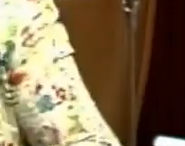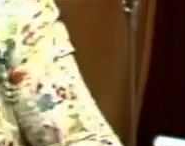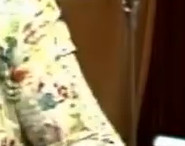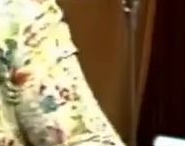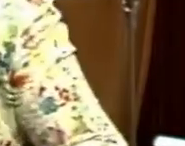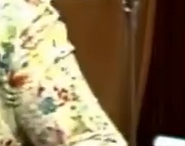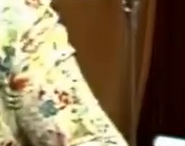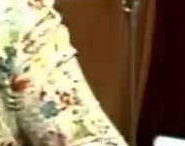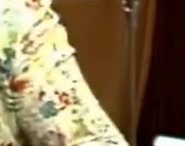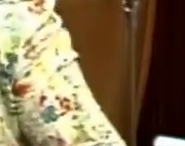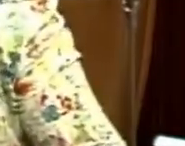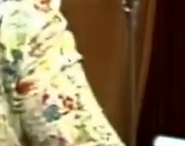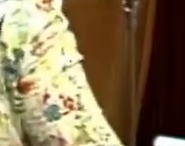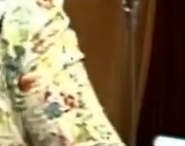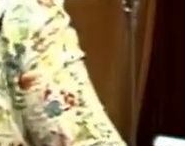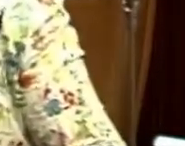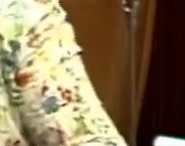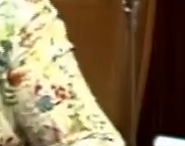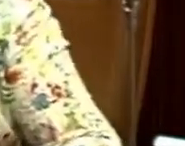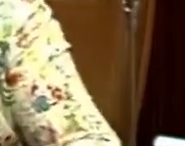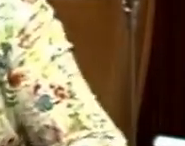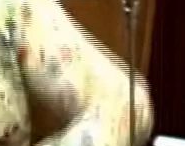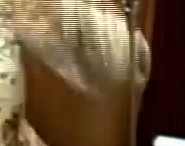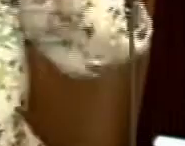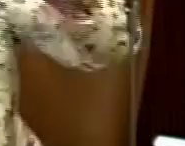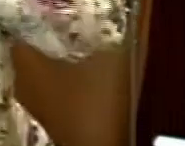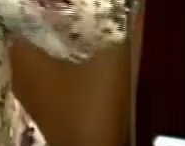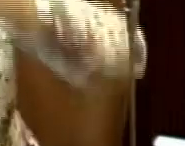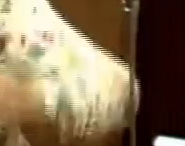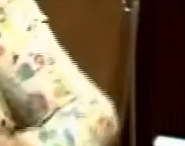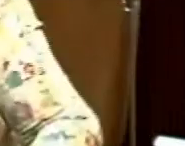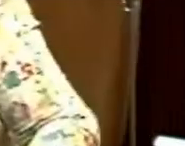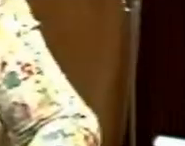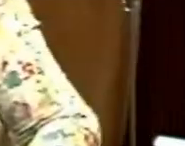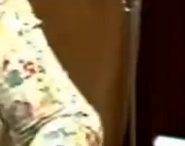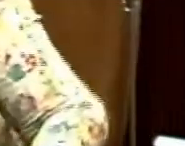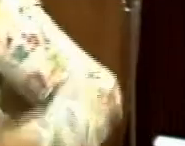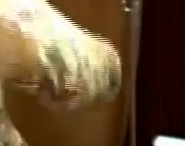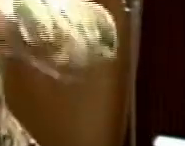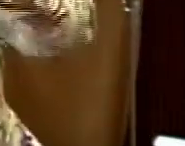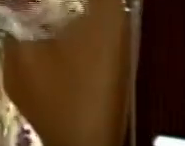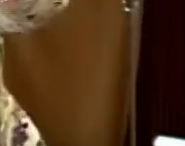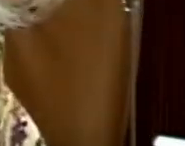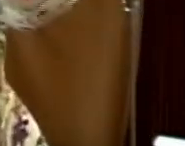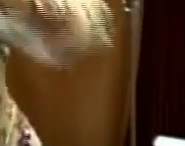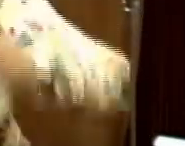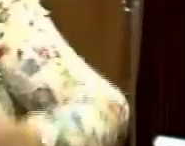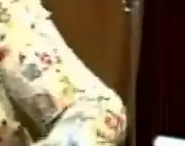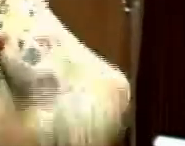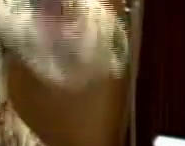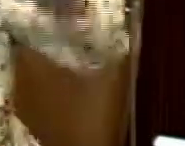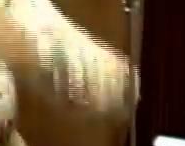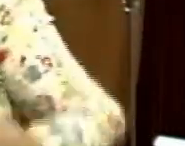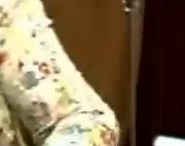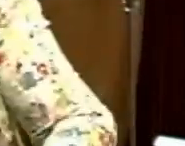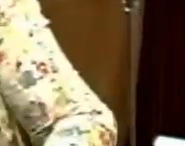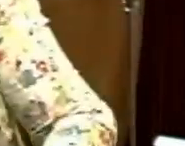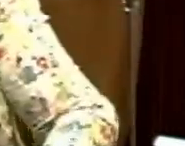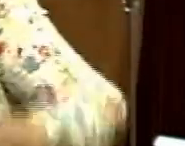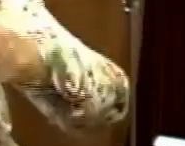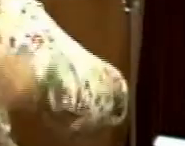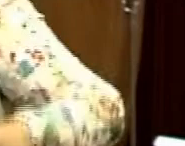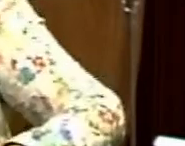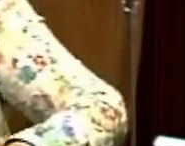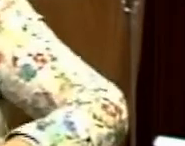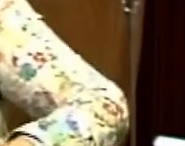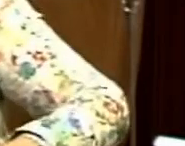después de estar al sol, bajo la lluvia, no las ha querido escuchar. Y entonces hoy no nos den paliativos,